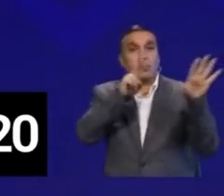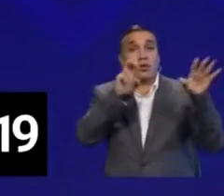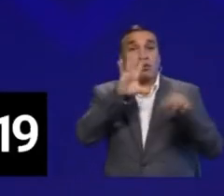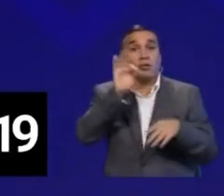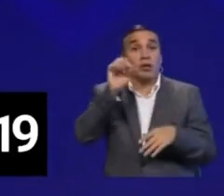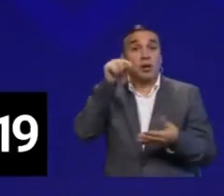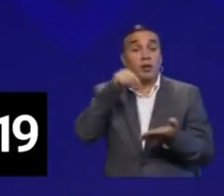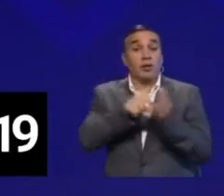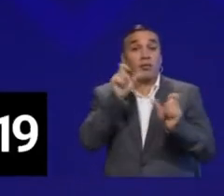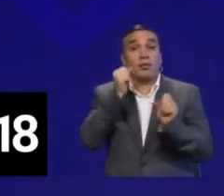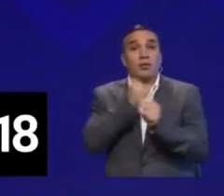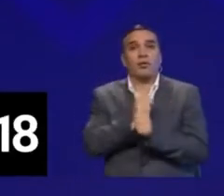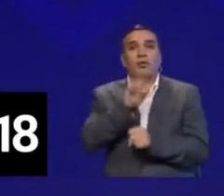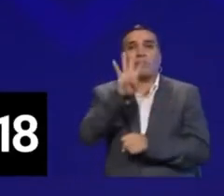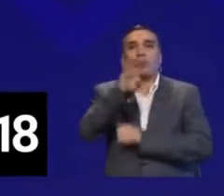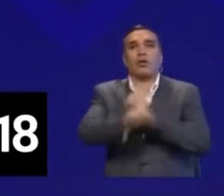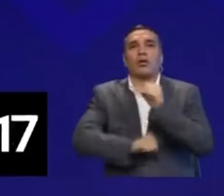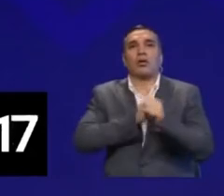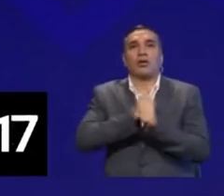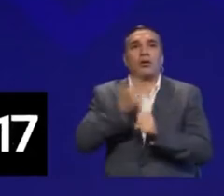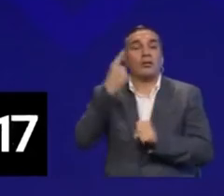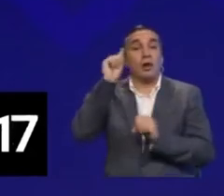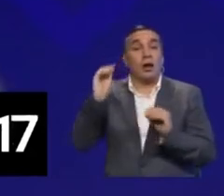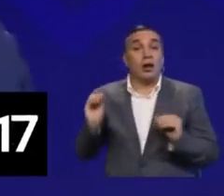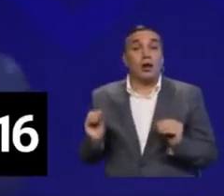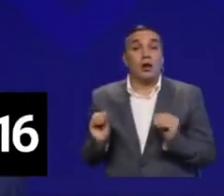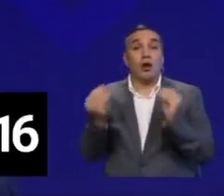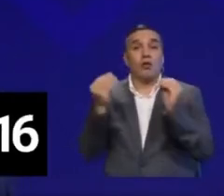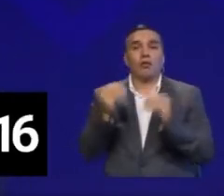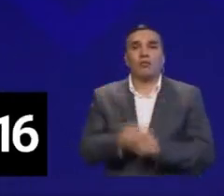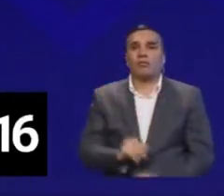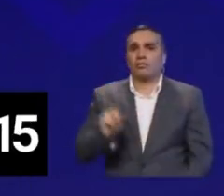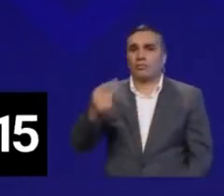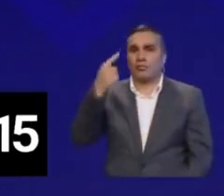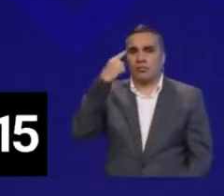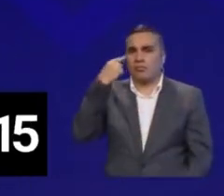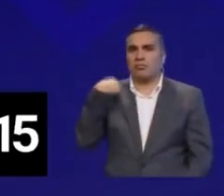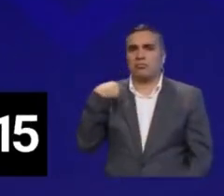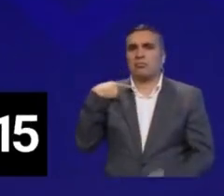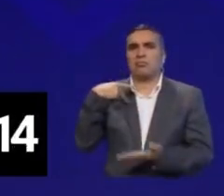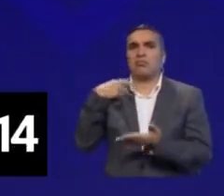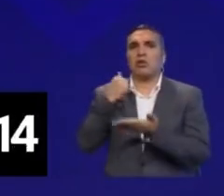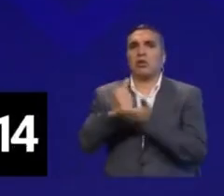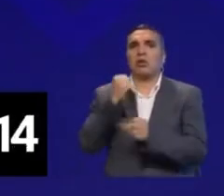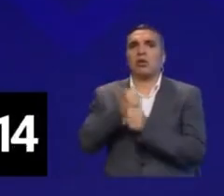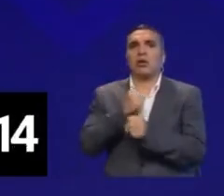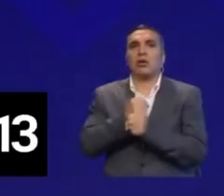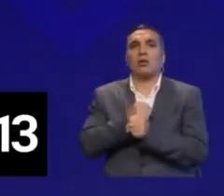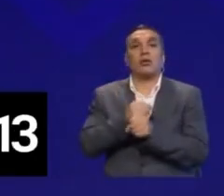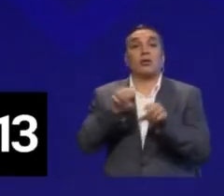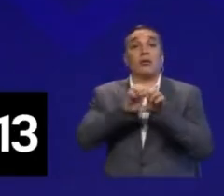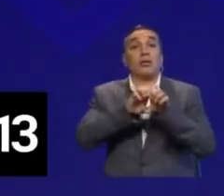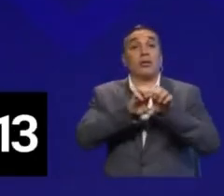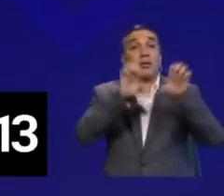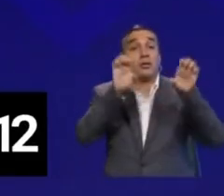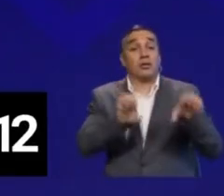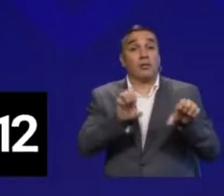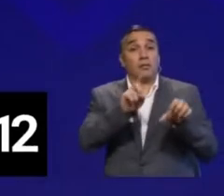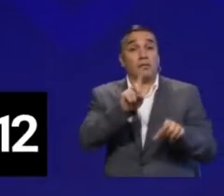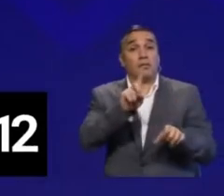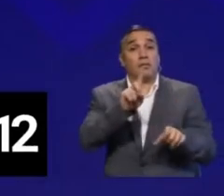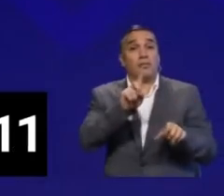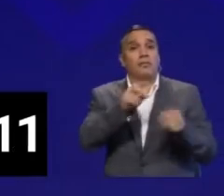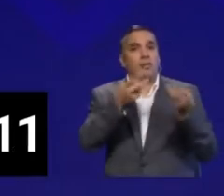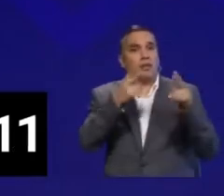750,000 empleos en 4 años. Para los jóvenes, el Estado les va a subsidiar el trabajo y a las microempresas y